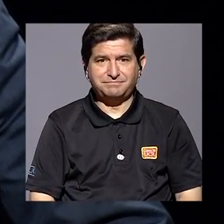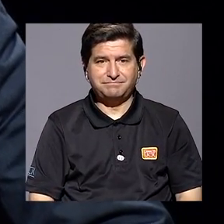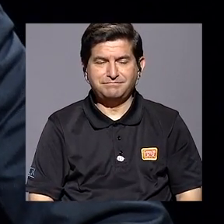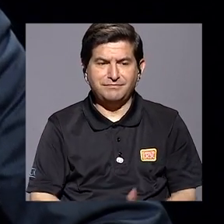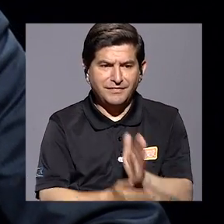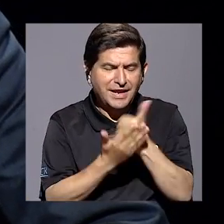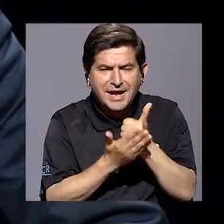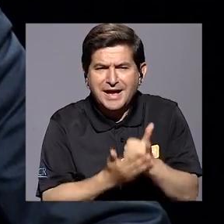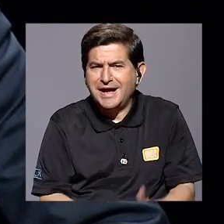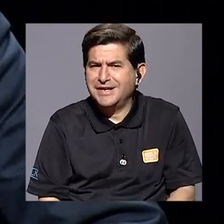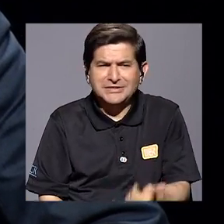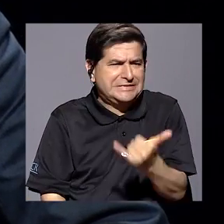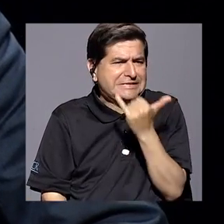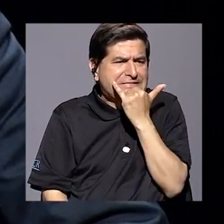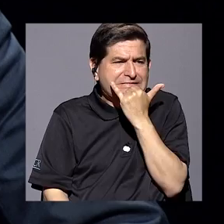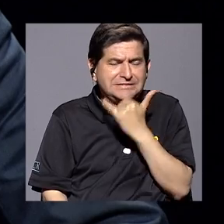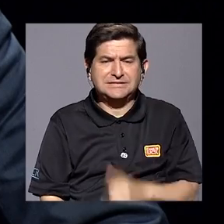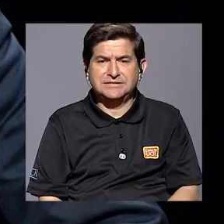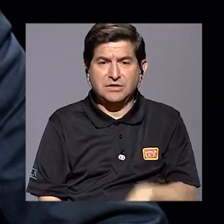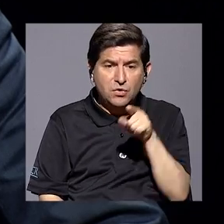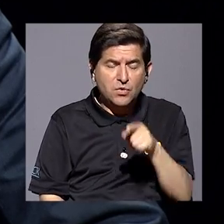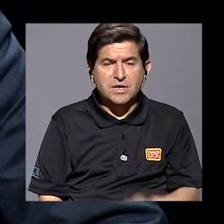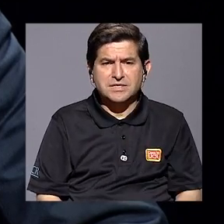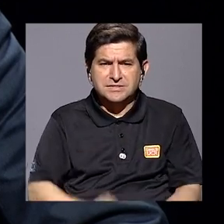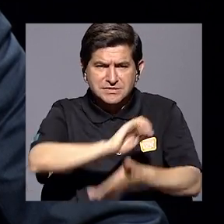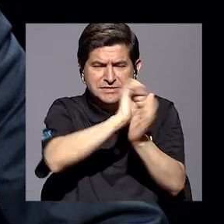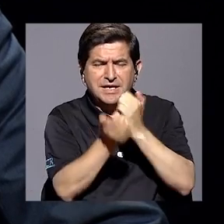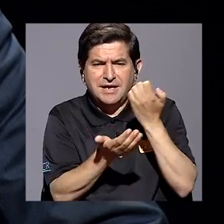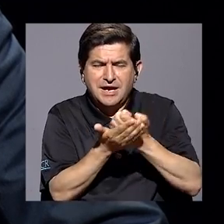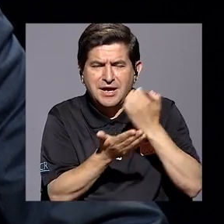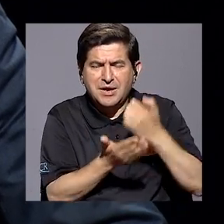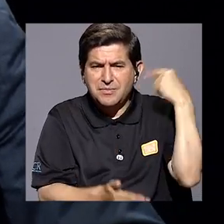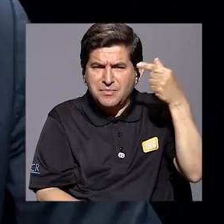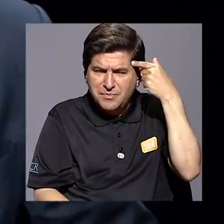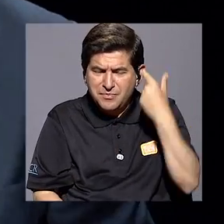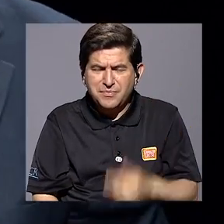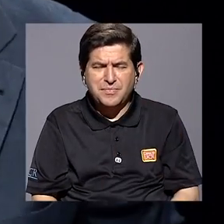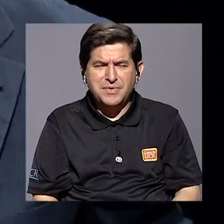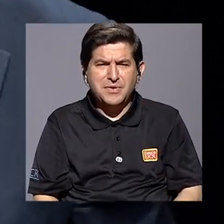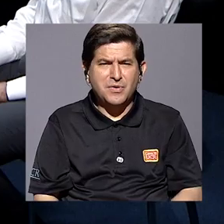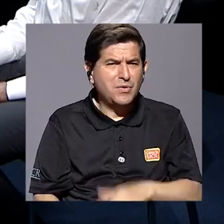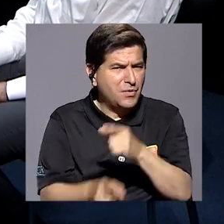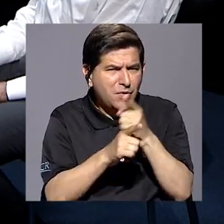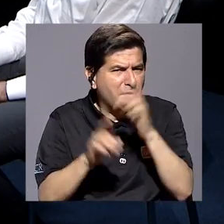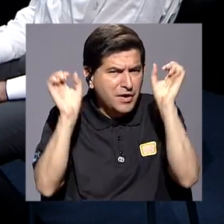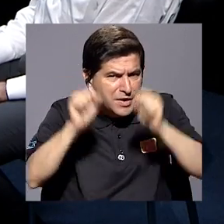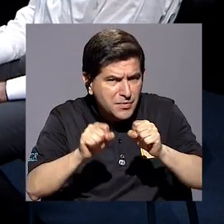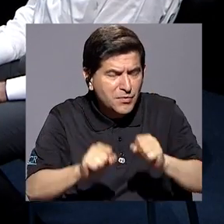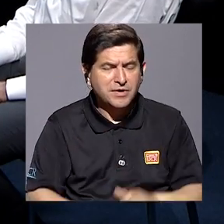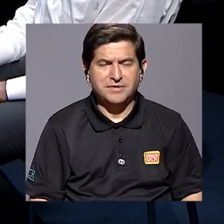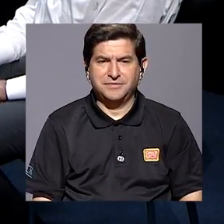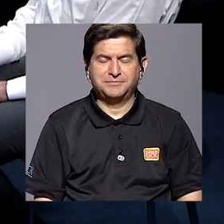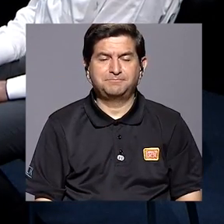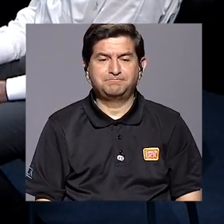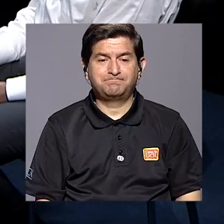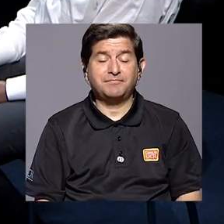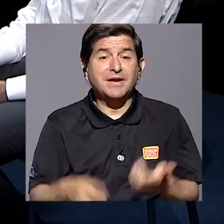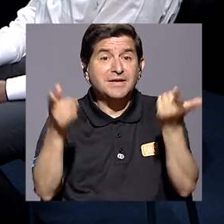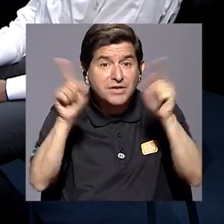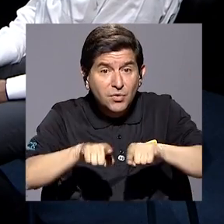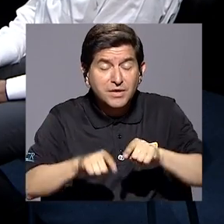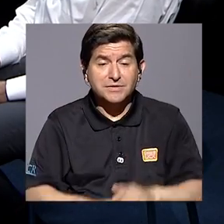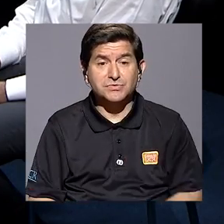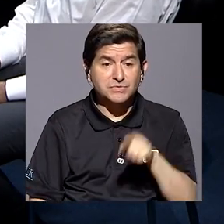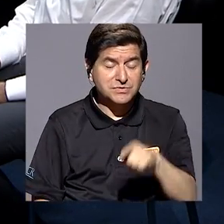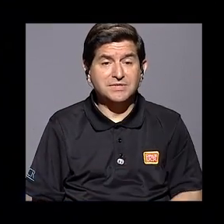en algo fallo en algo a fallar esta reforma tributaria en corregir eso sofía donde él y sofía claro efectivamente lo que sucede